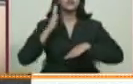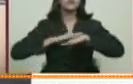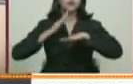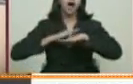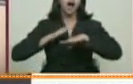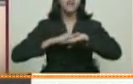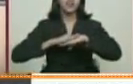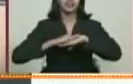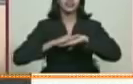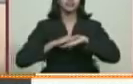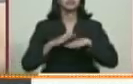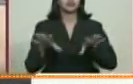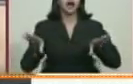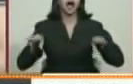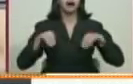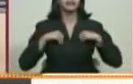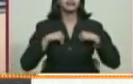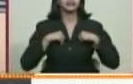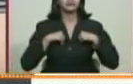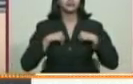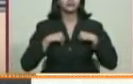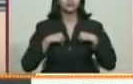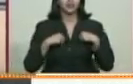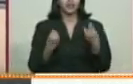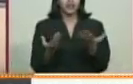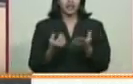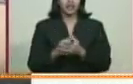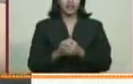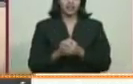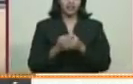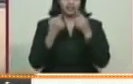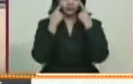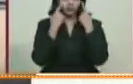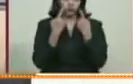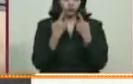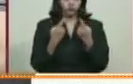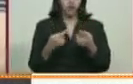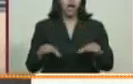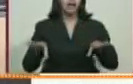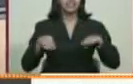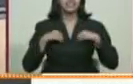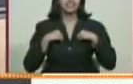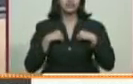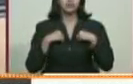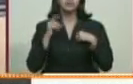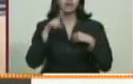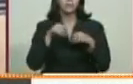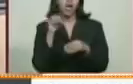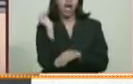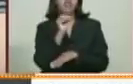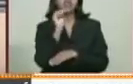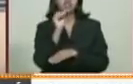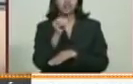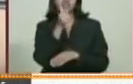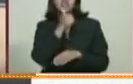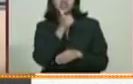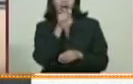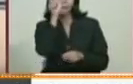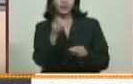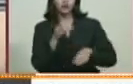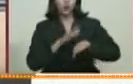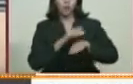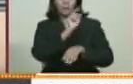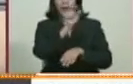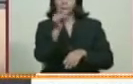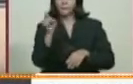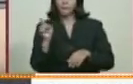hechos, el caso de todos los que han declarado, admiten los hechos, pero delatan. Tú sabes que es una figura